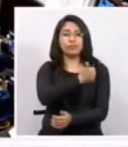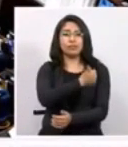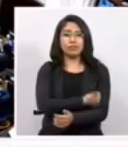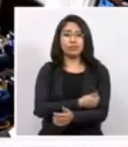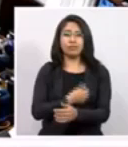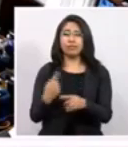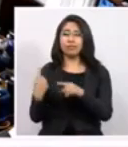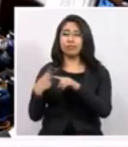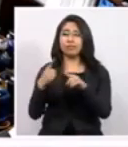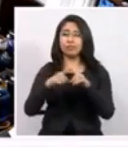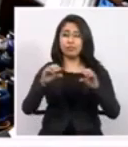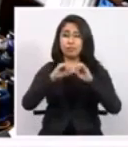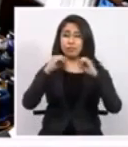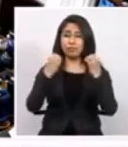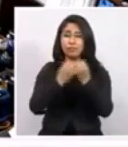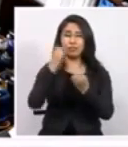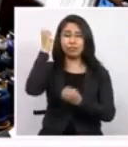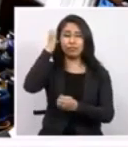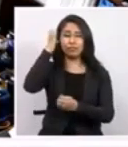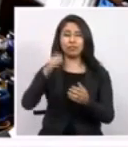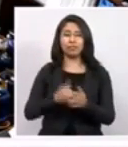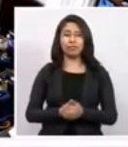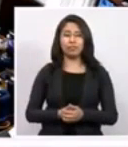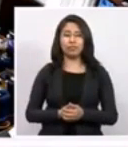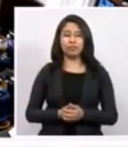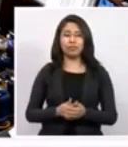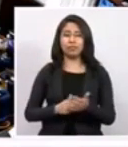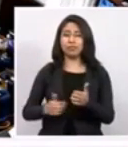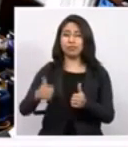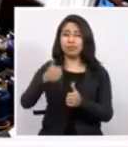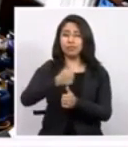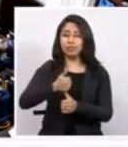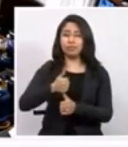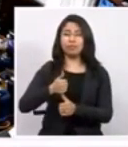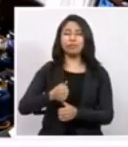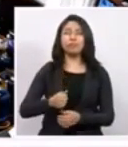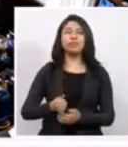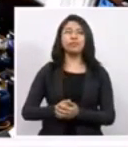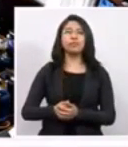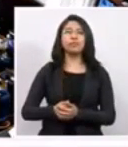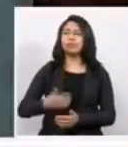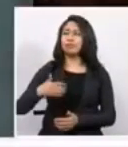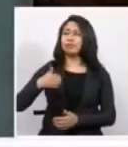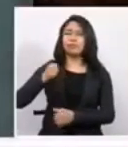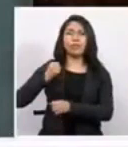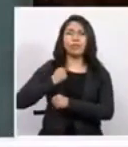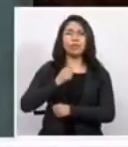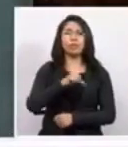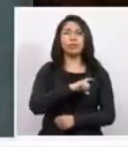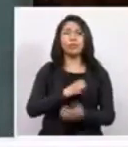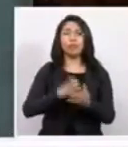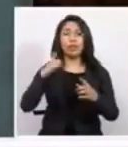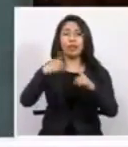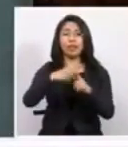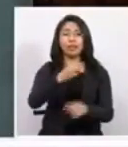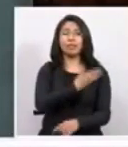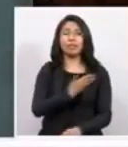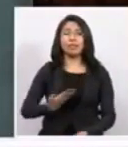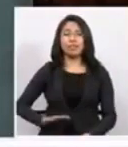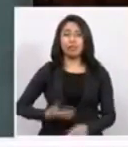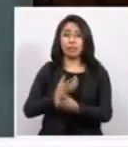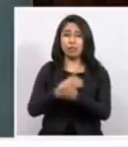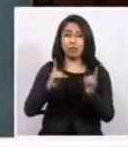órganos del Estado, alto mando militar y policial, expresidentes democráticos,